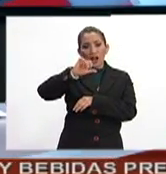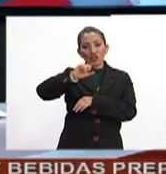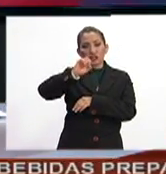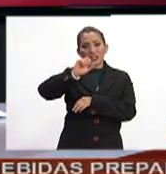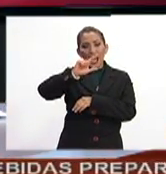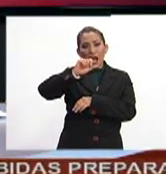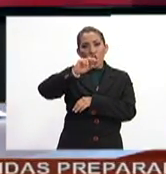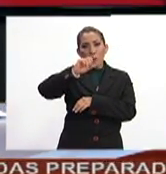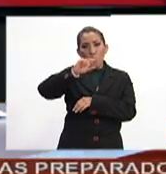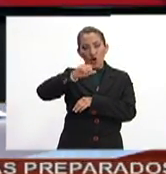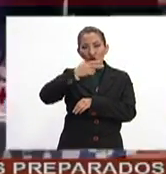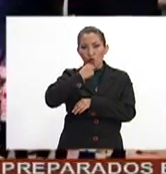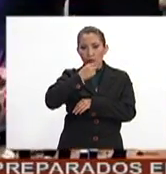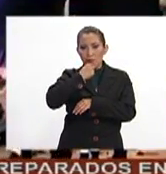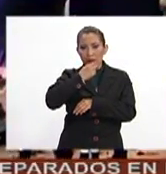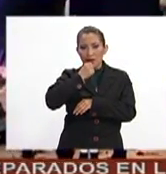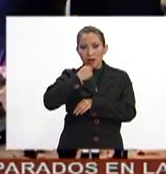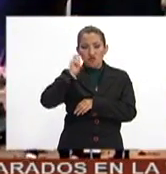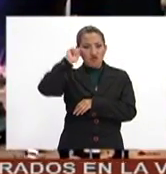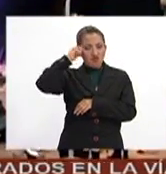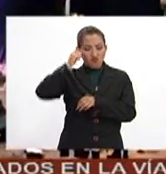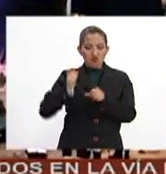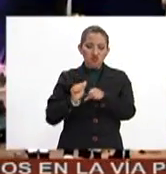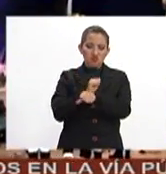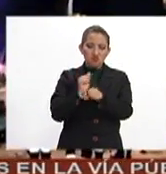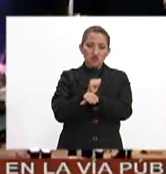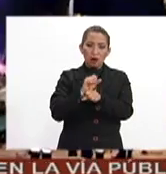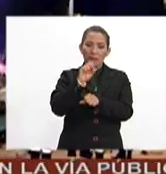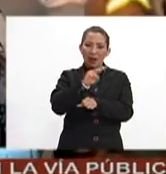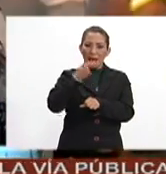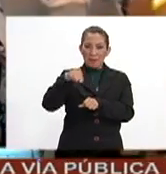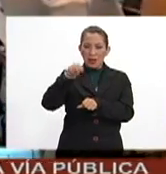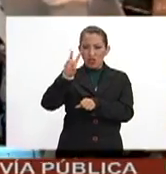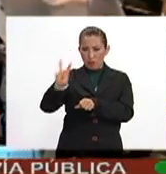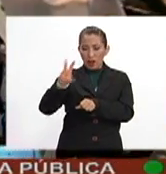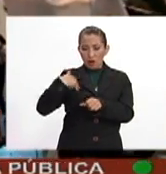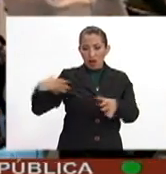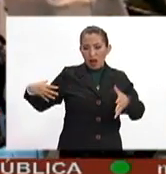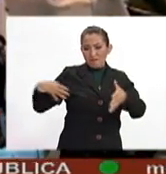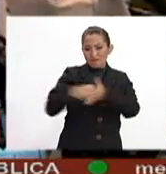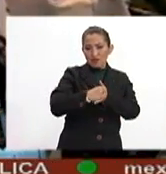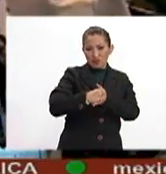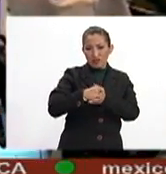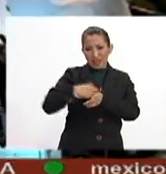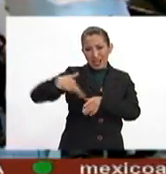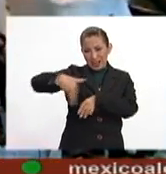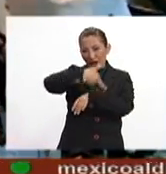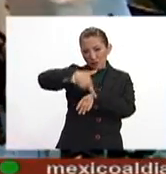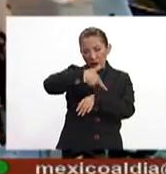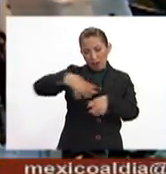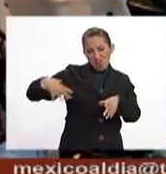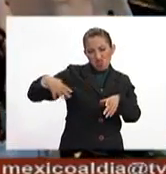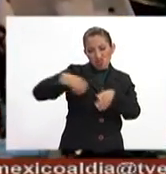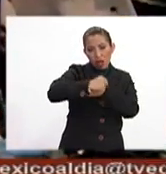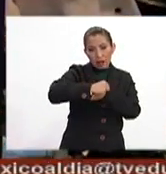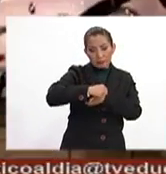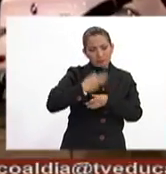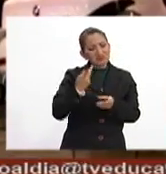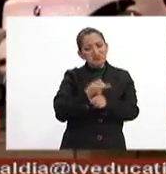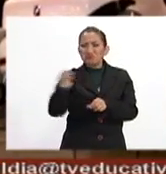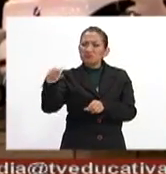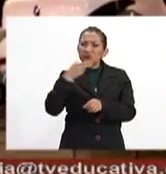Salomón Villuendas, quien conducía un BMW, se estrelló sobre Paseo de la Reforma. Y bueno,